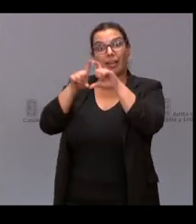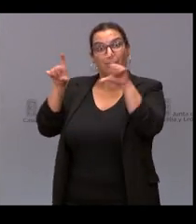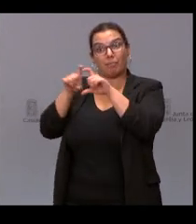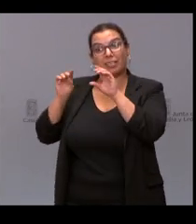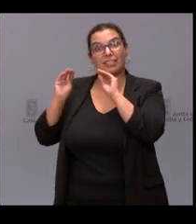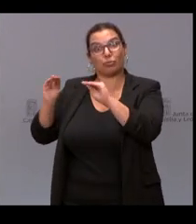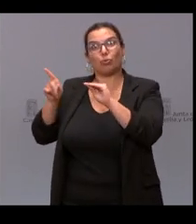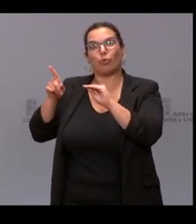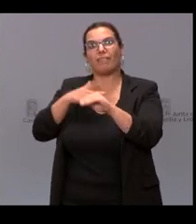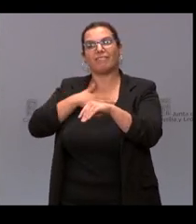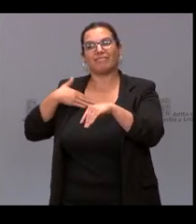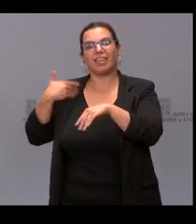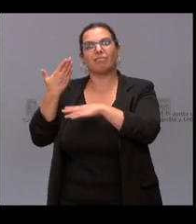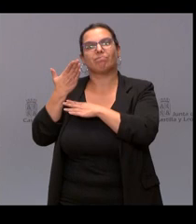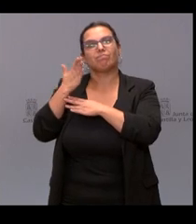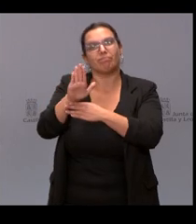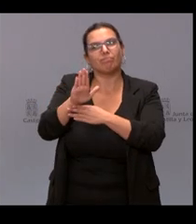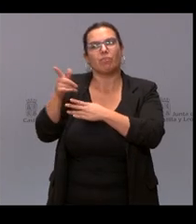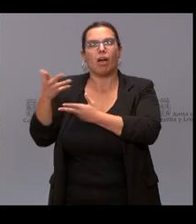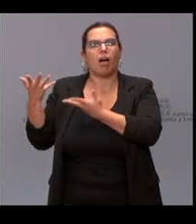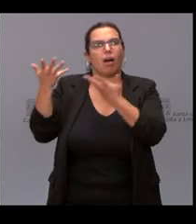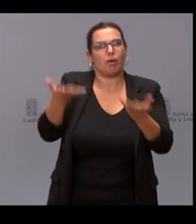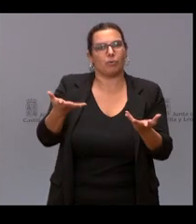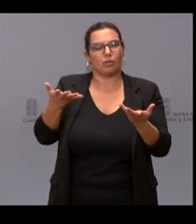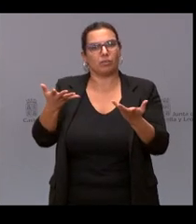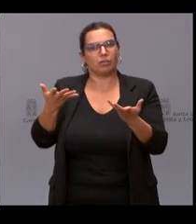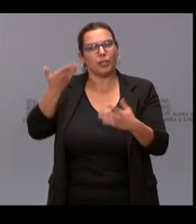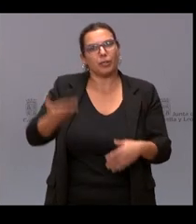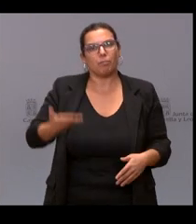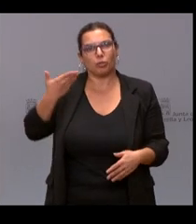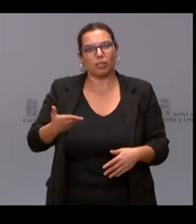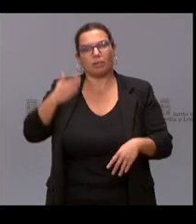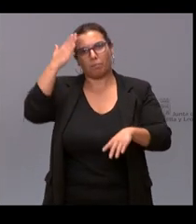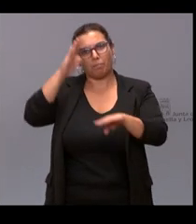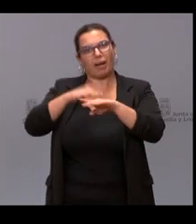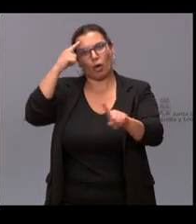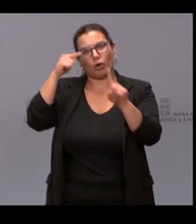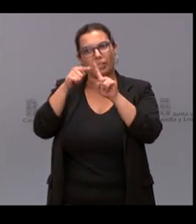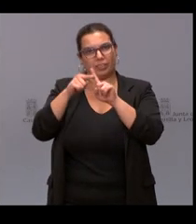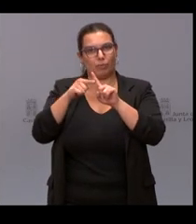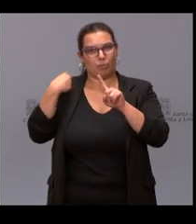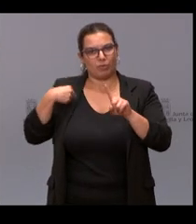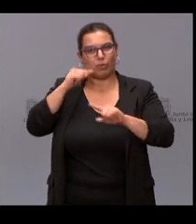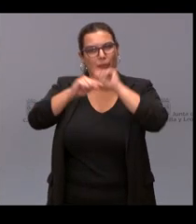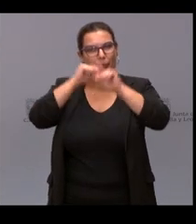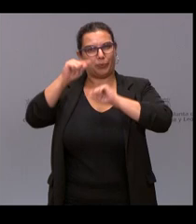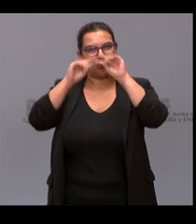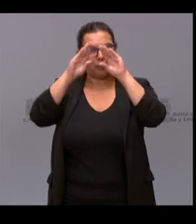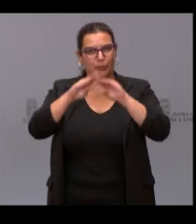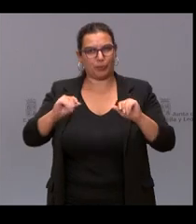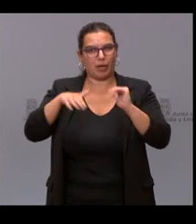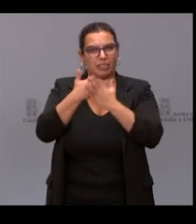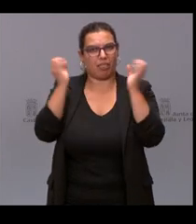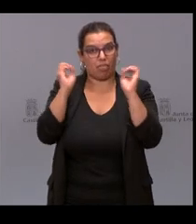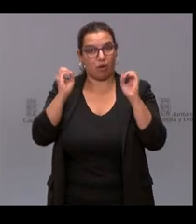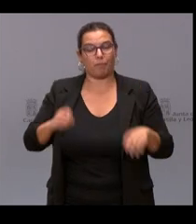una parte o una contribución importante a ese objetivo. Lo que pretende Innovat